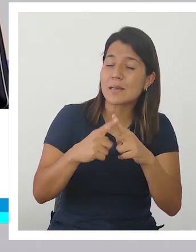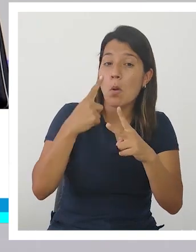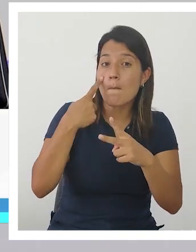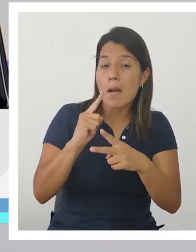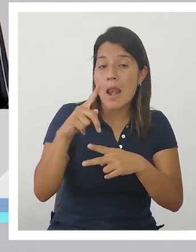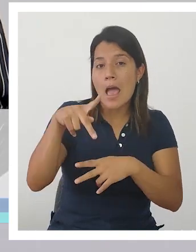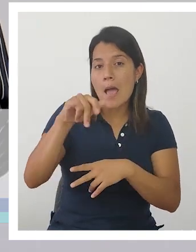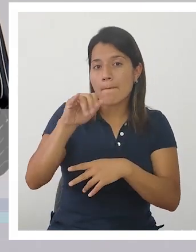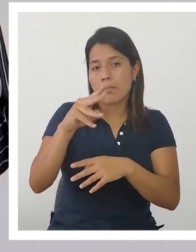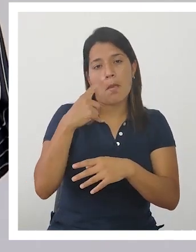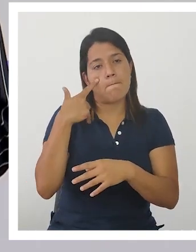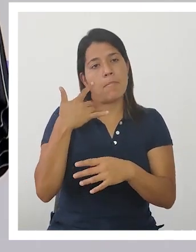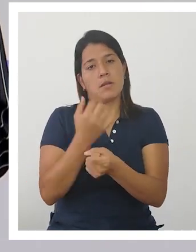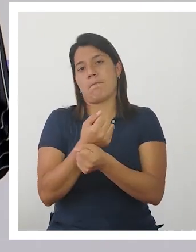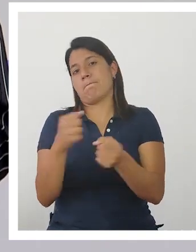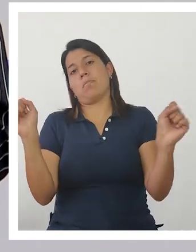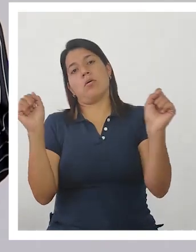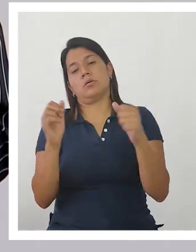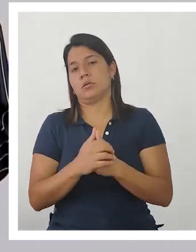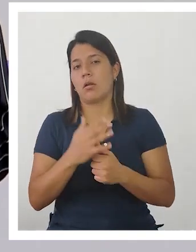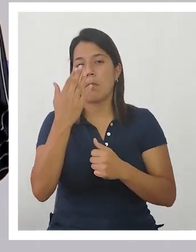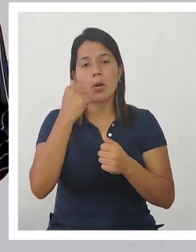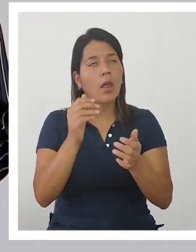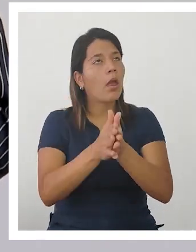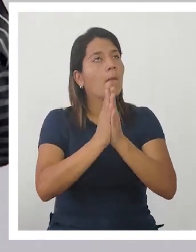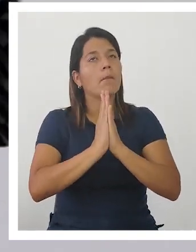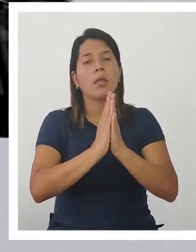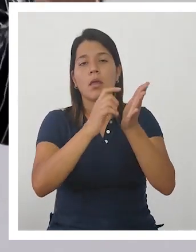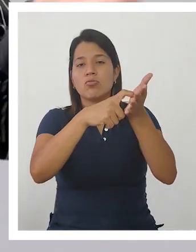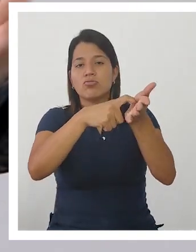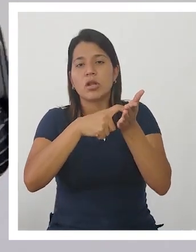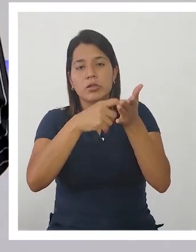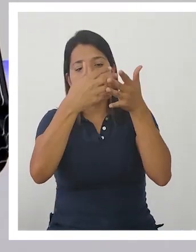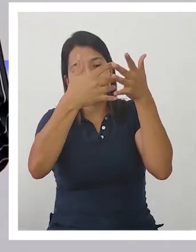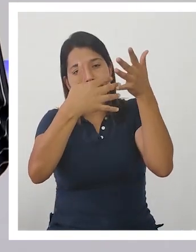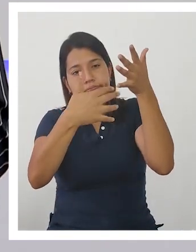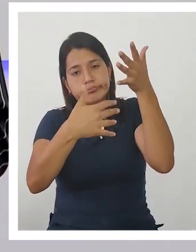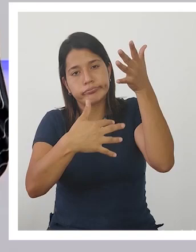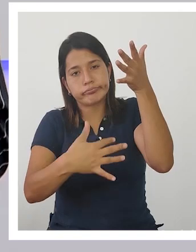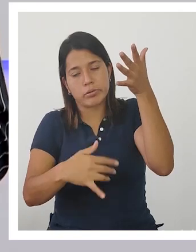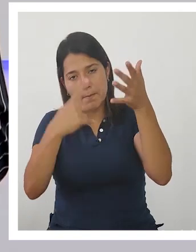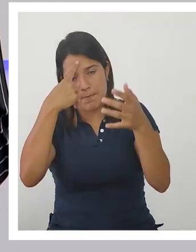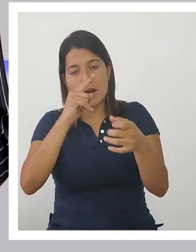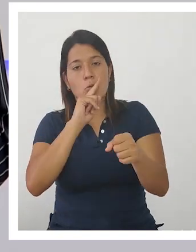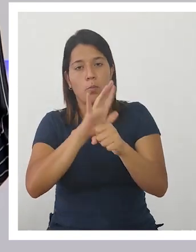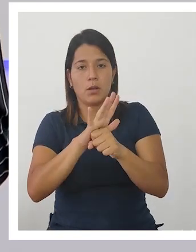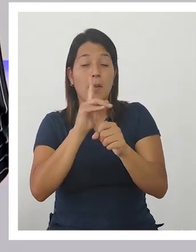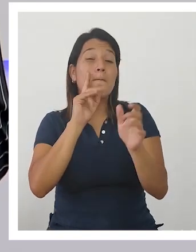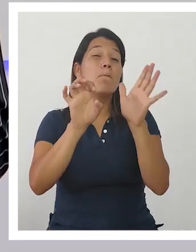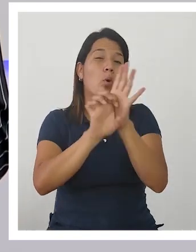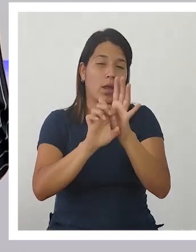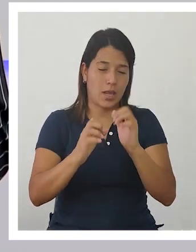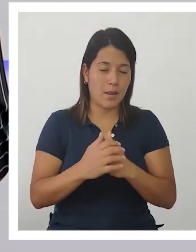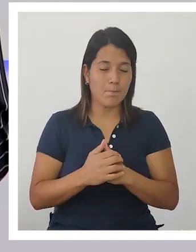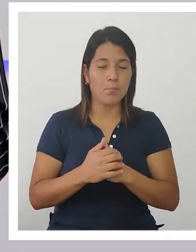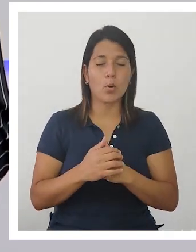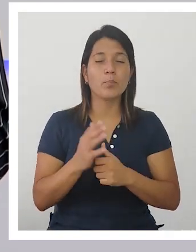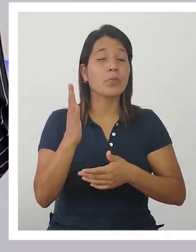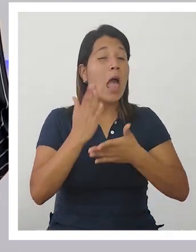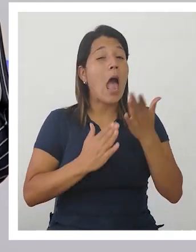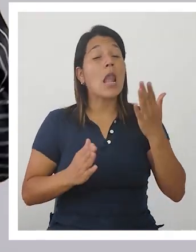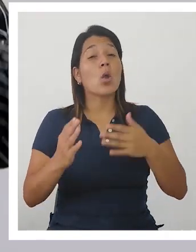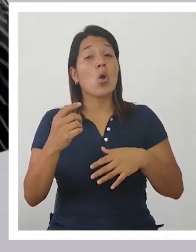cantidad de requisitos que tiene que cumplir ella. Como por ejemplo, una de las cuestiones que yo más